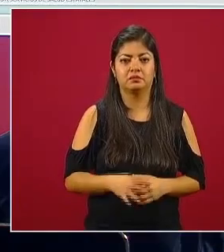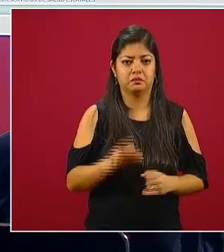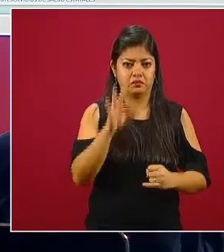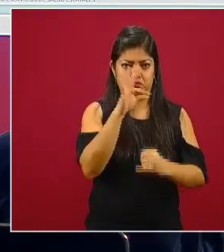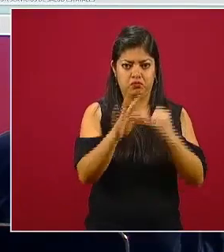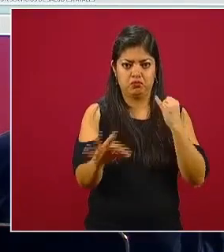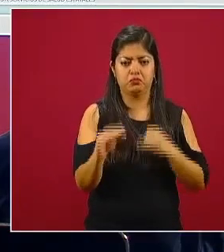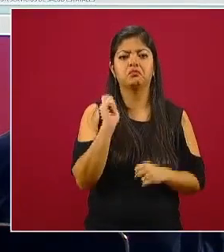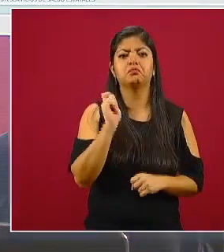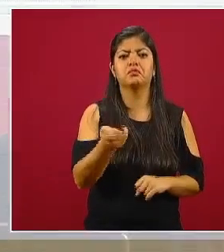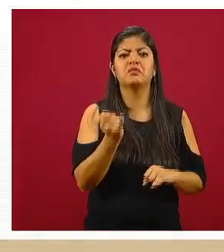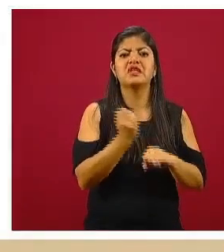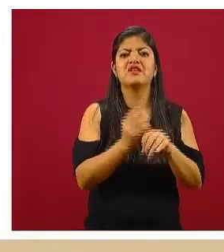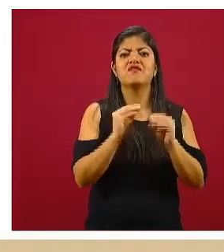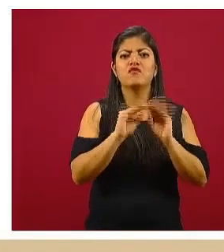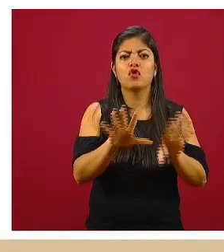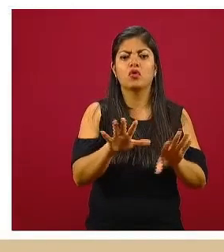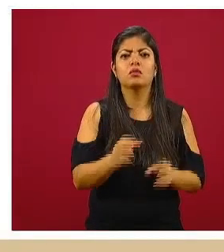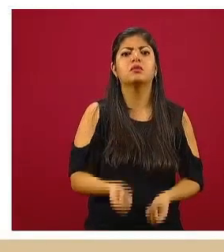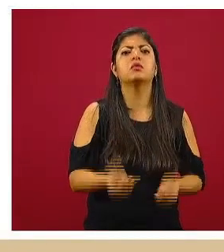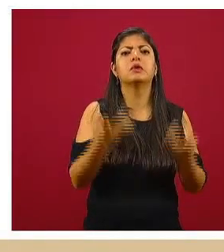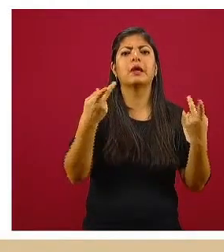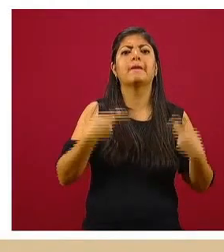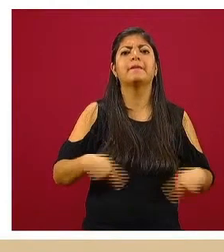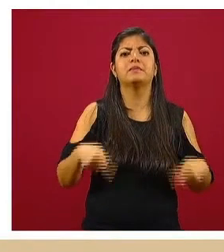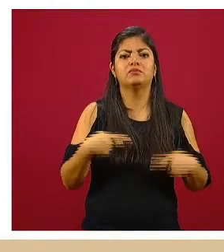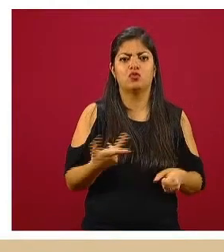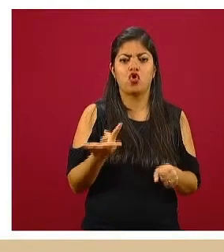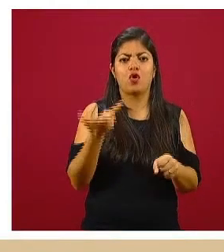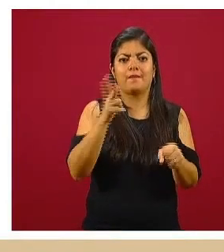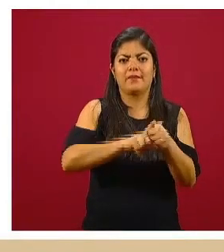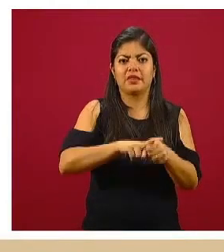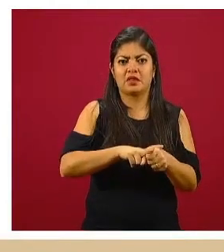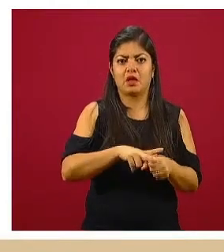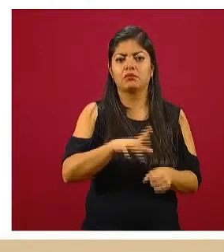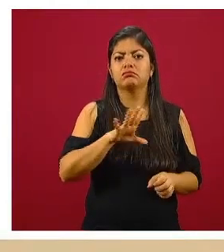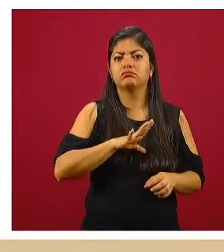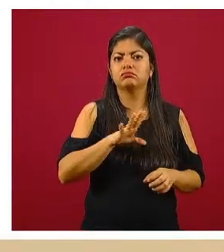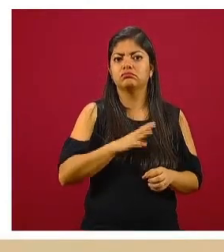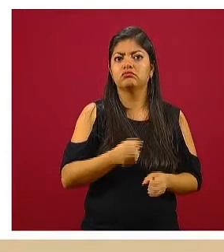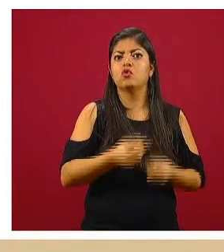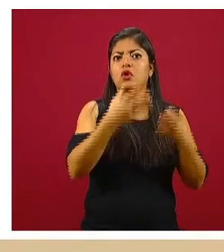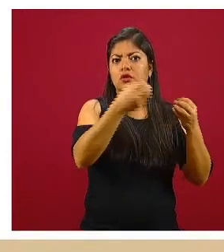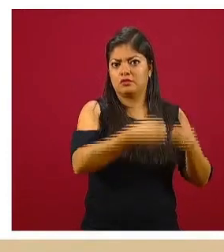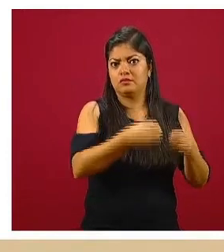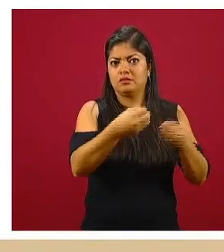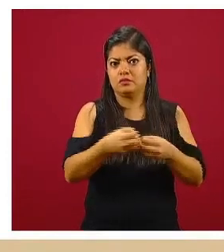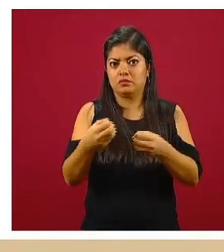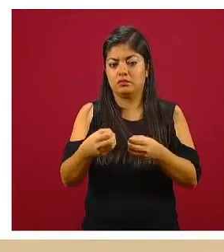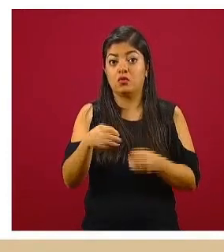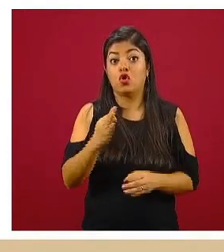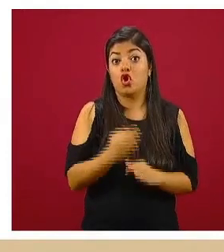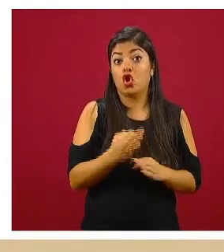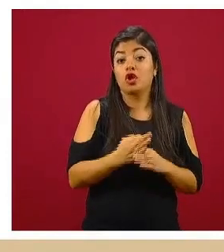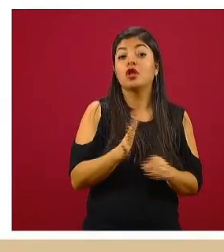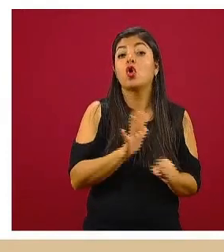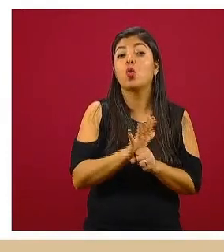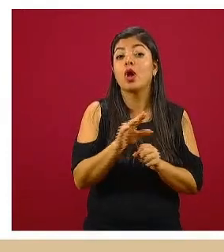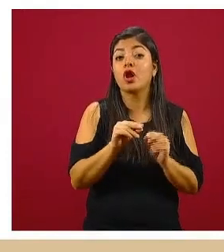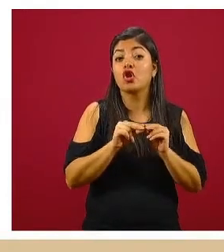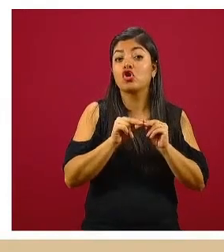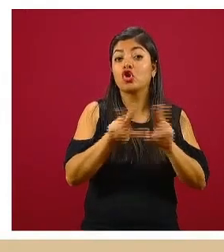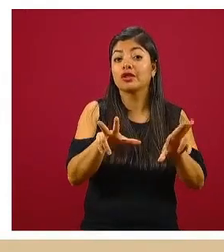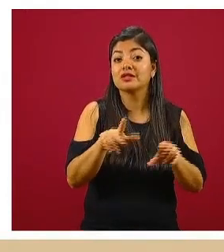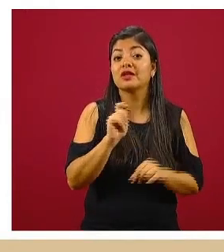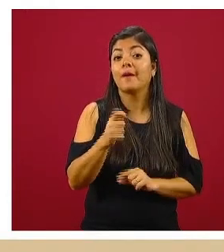Finalmente, tenemos el informe de hospitalización, de ocupación hospitalaria. Aquí la noticia positiva es